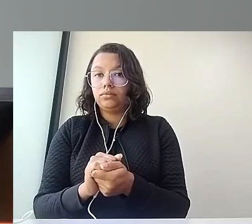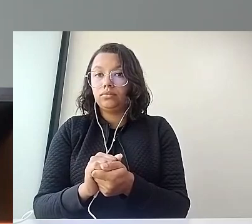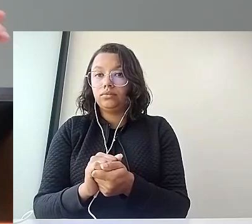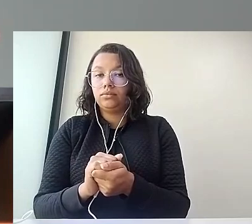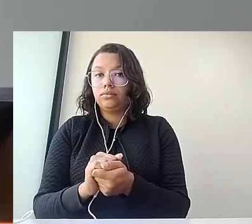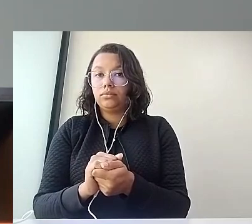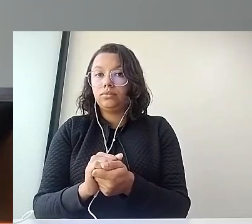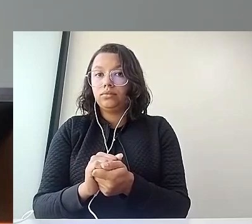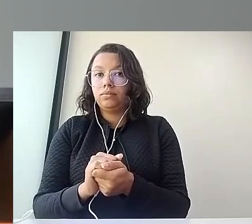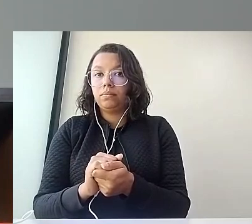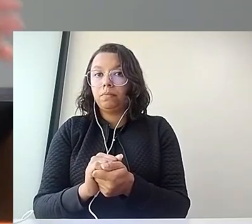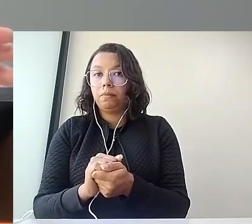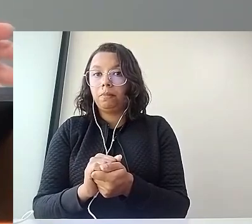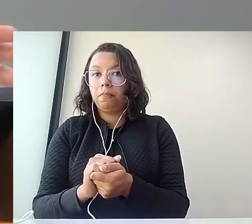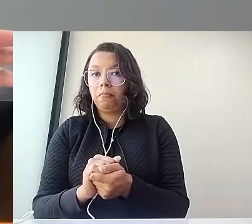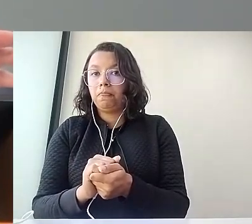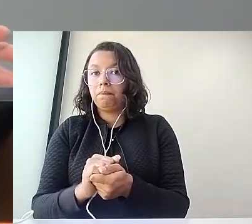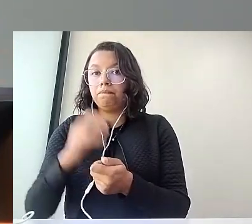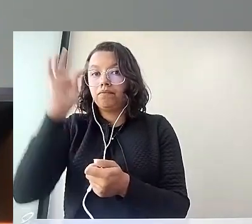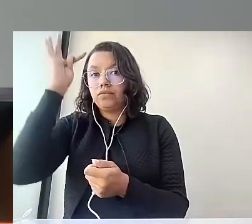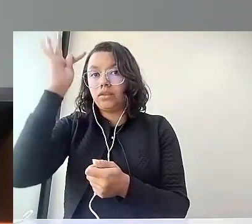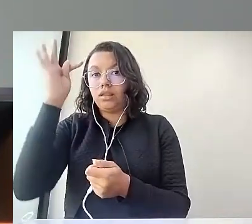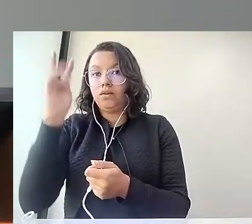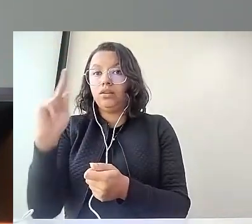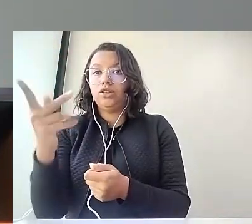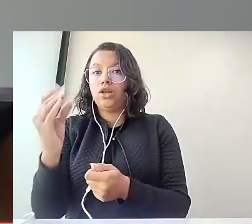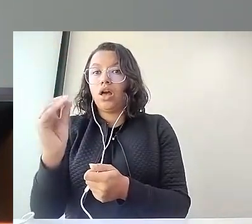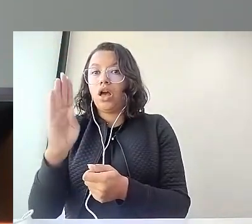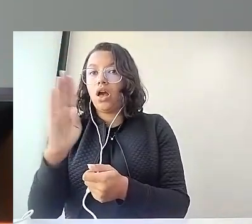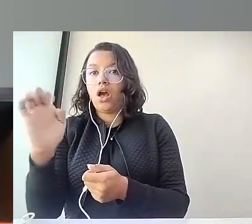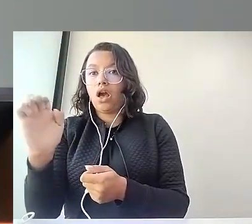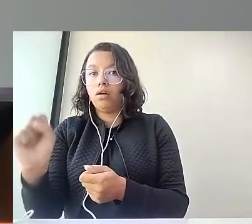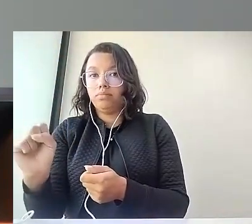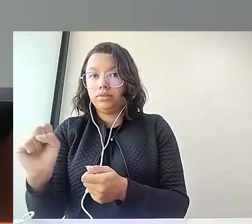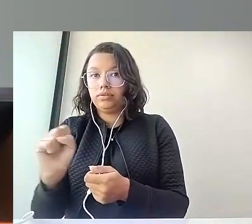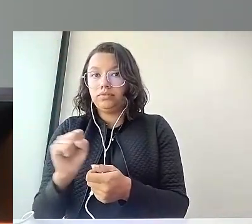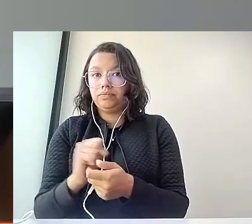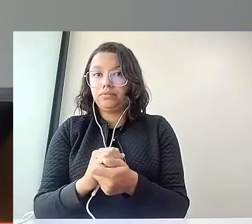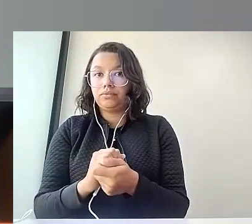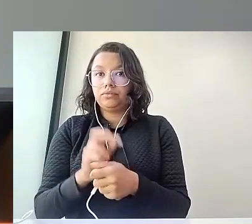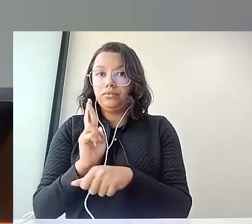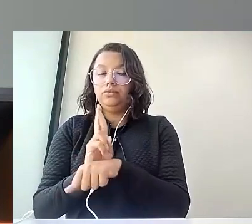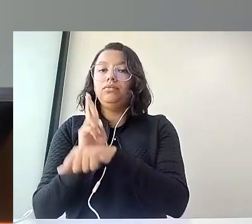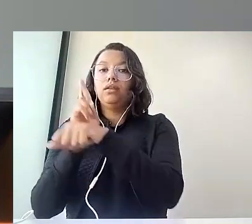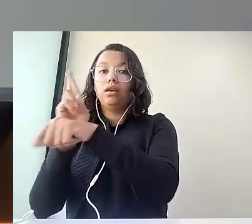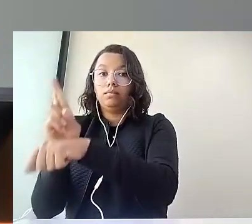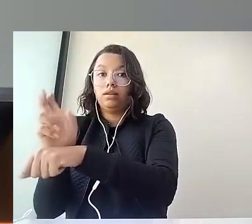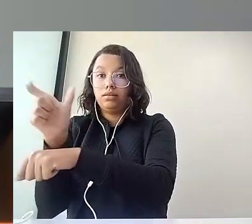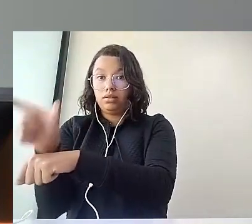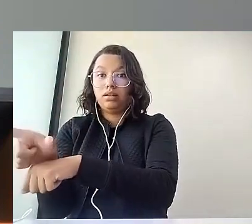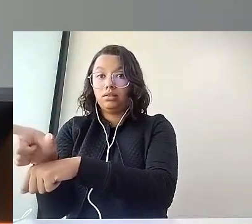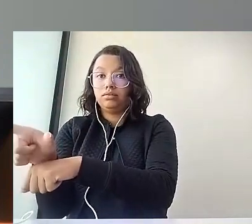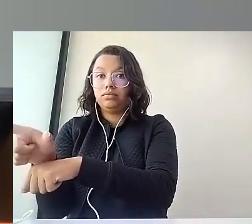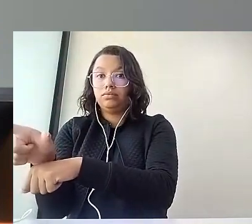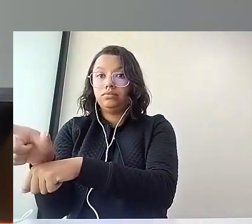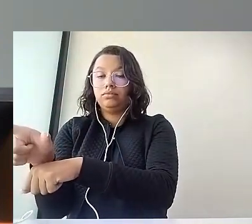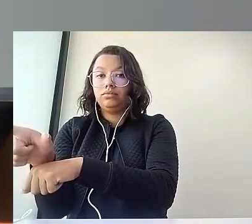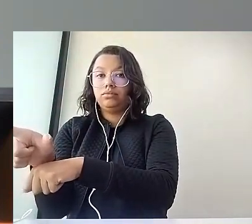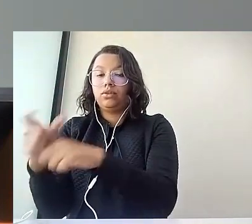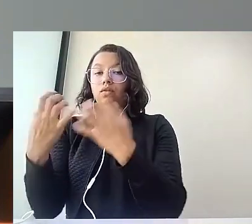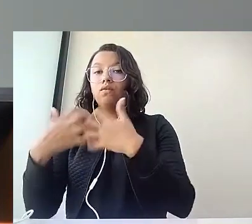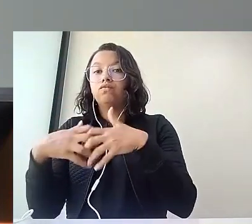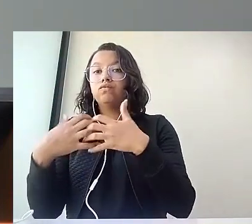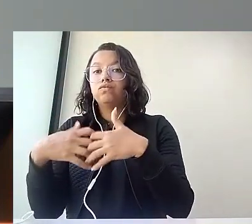muy cerca a la teoría de Hobbes. En Hobbes, la representación funciona del